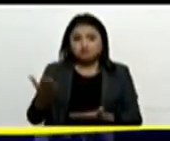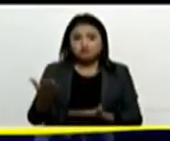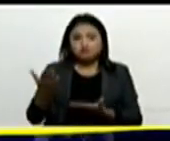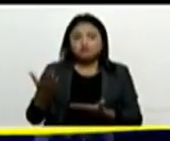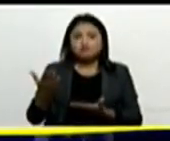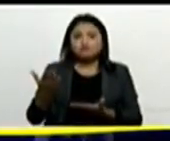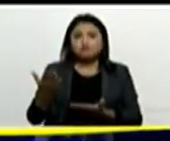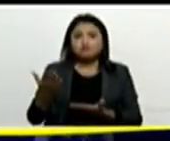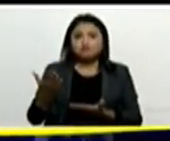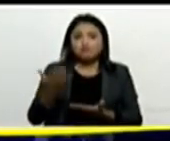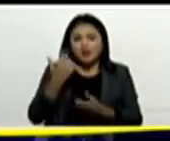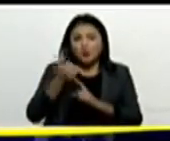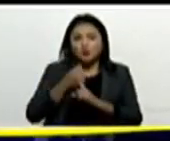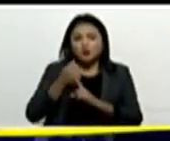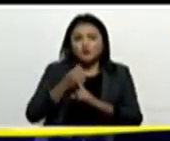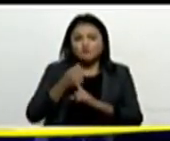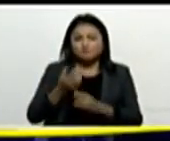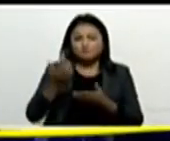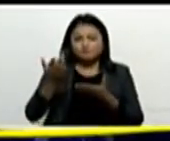heroica,